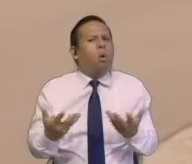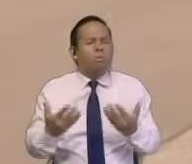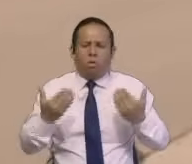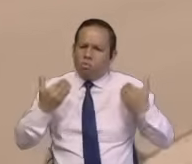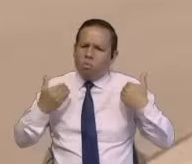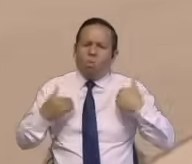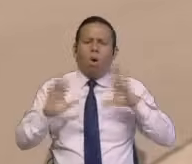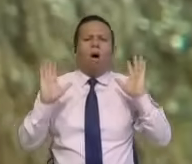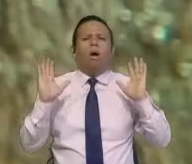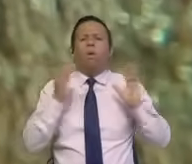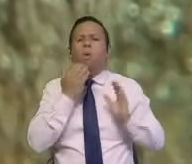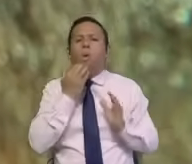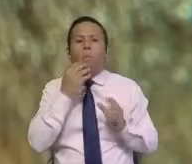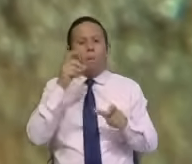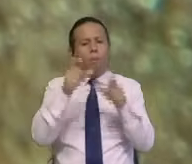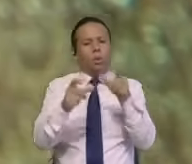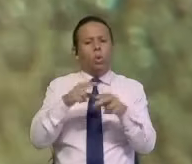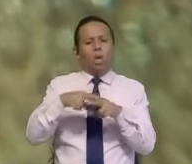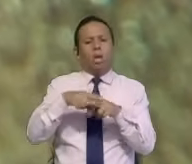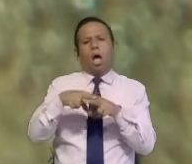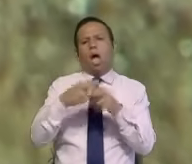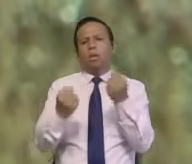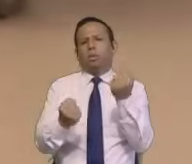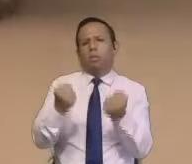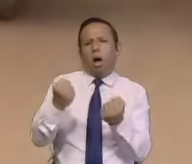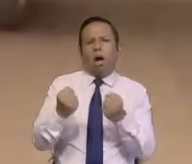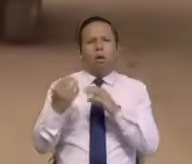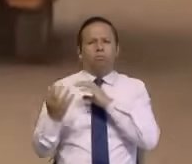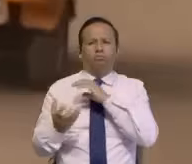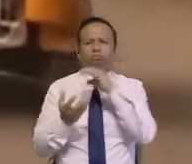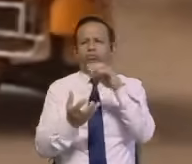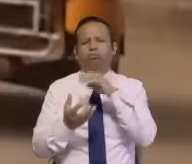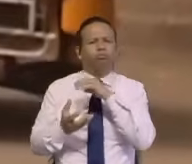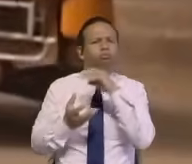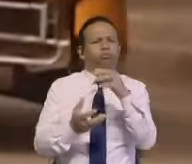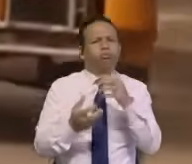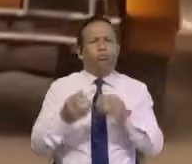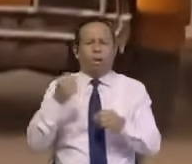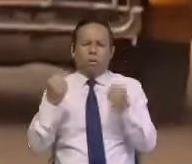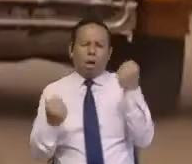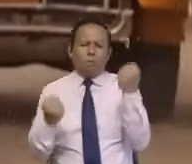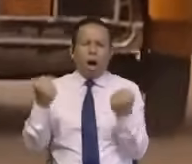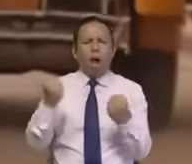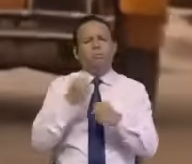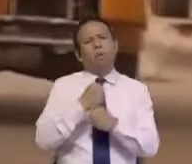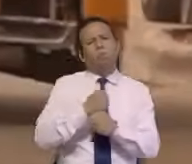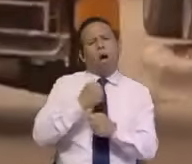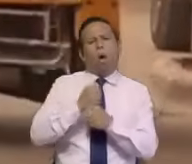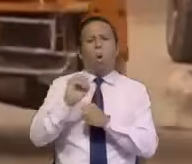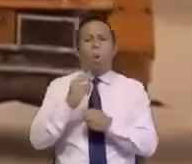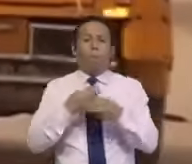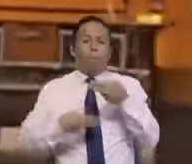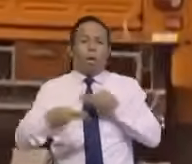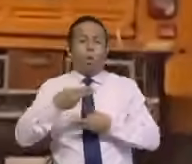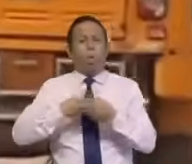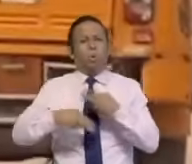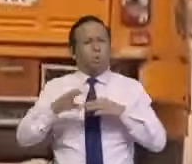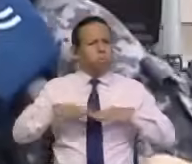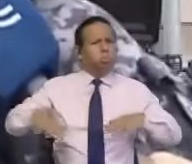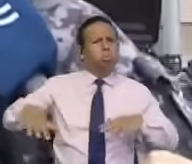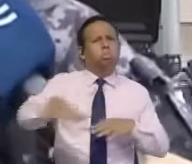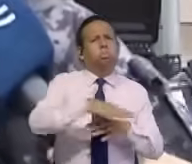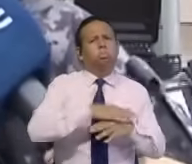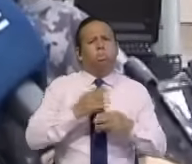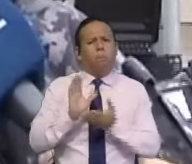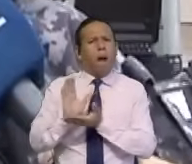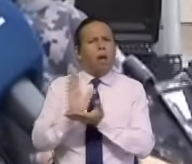grupo, como taxistas, repartidores, distribuidores de mercadería o comerciantes de negocios barriales. porque